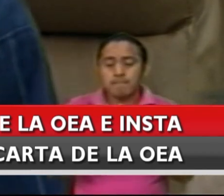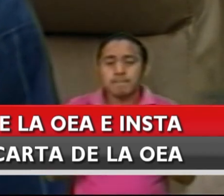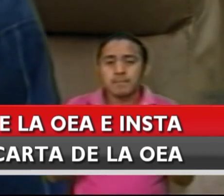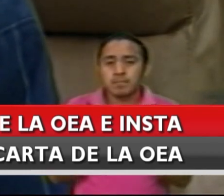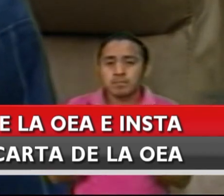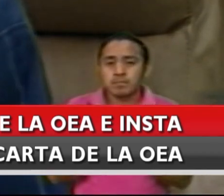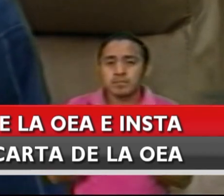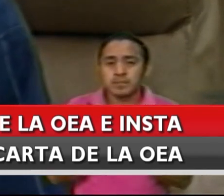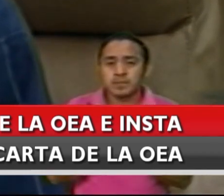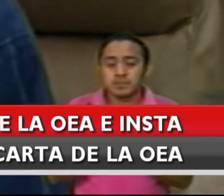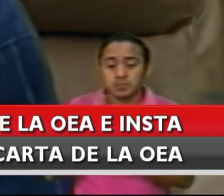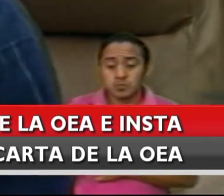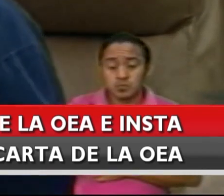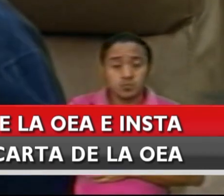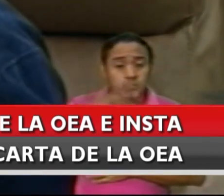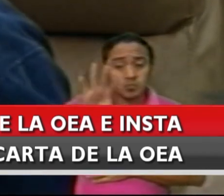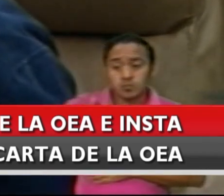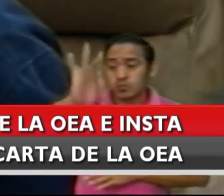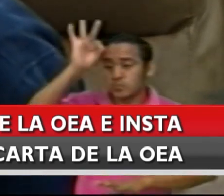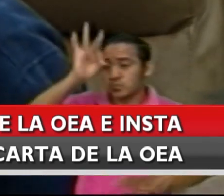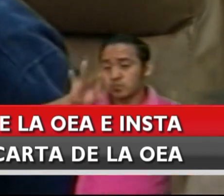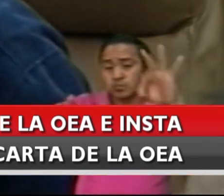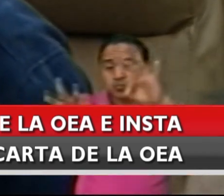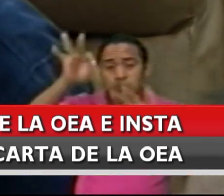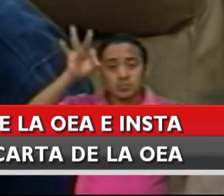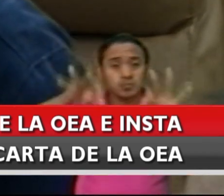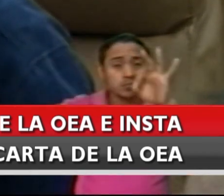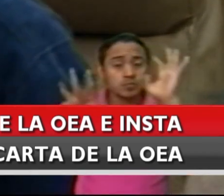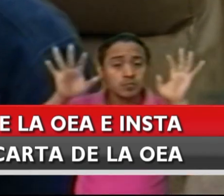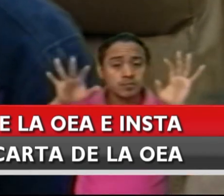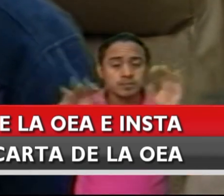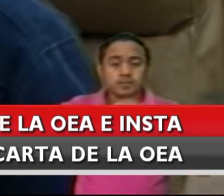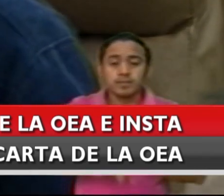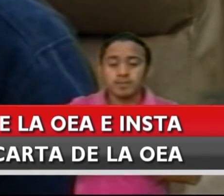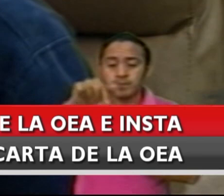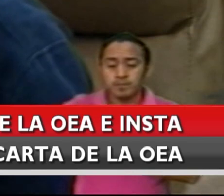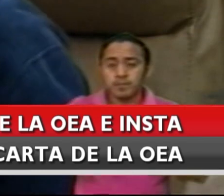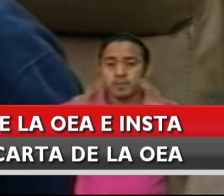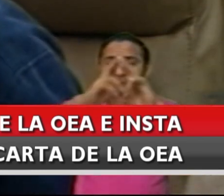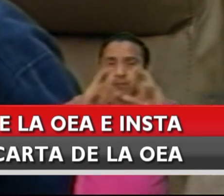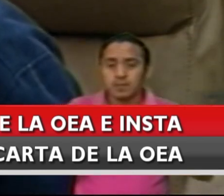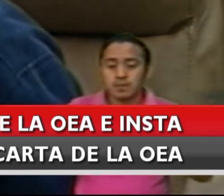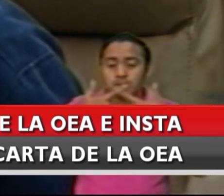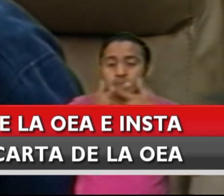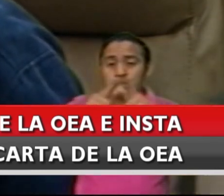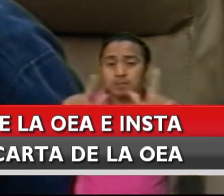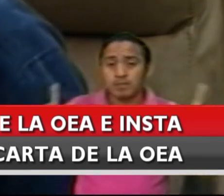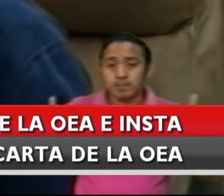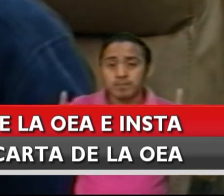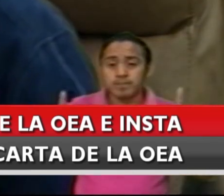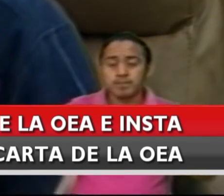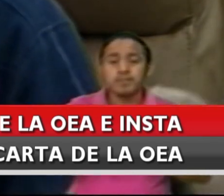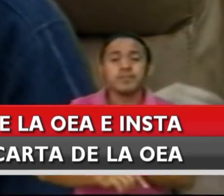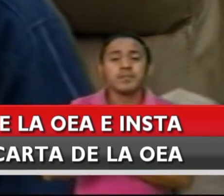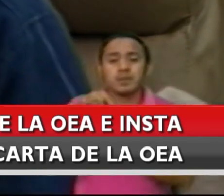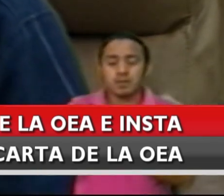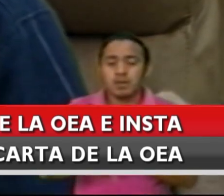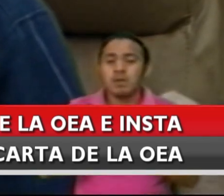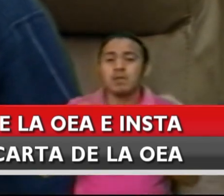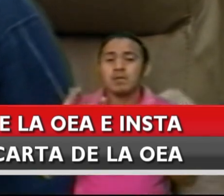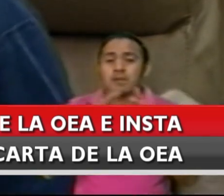pueblo elige a sus autoridades. En nuestra nación libre, en nuestra